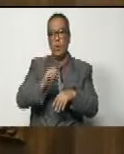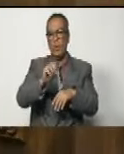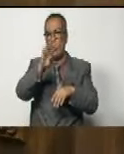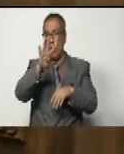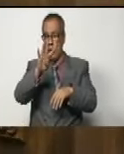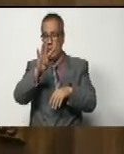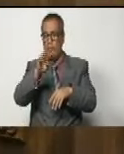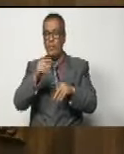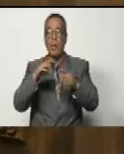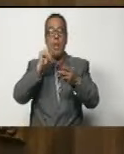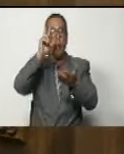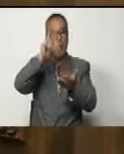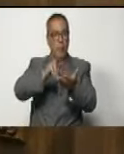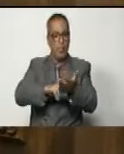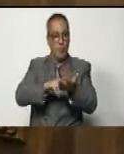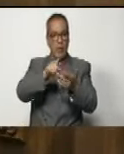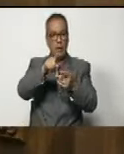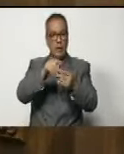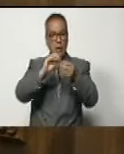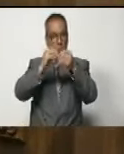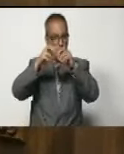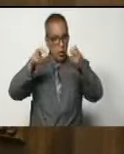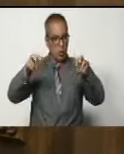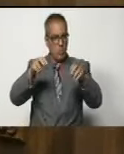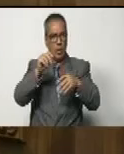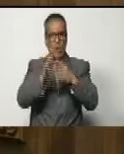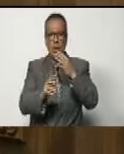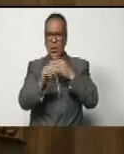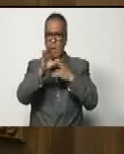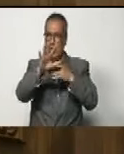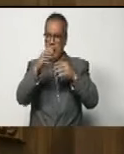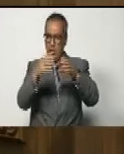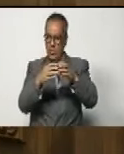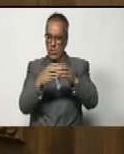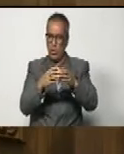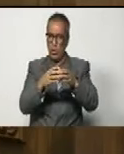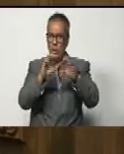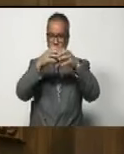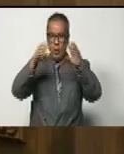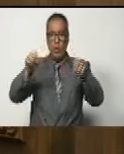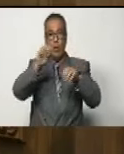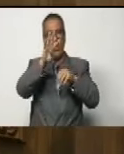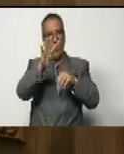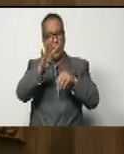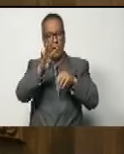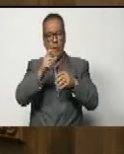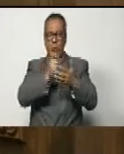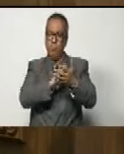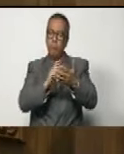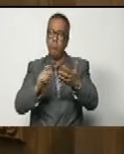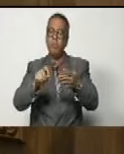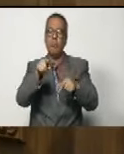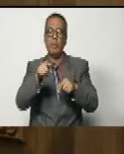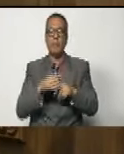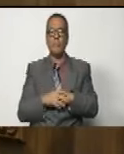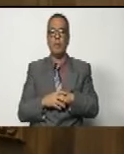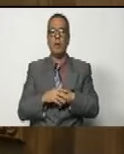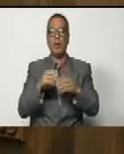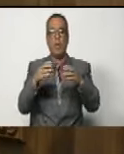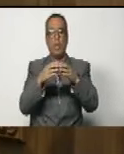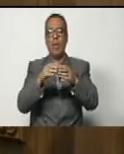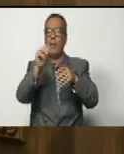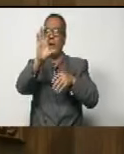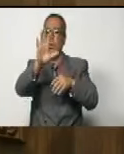Ducentésimo cuarto. Se sugiere aprobar sin modificación la sección quinta correspondiente al capítulo cuarto, el cual queda redactado en los siguientes términos.